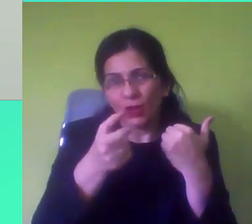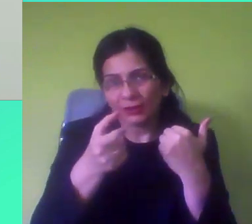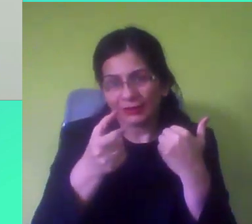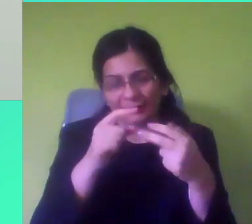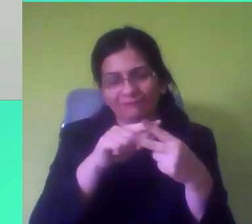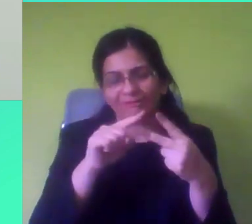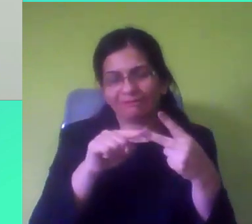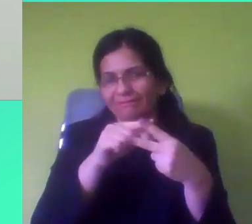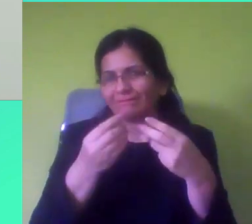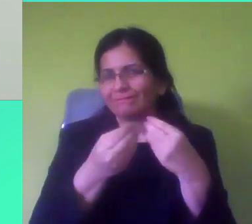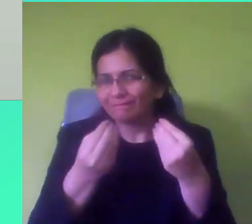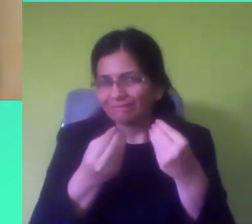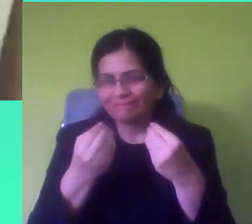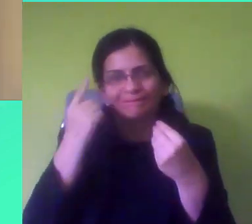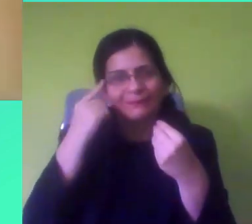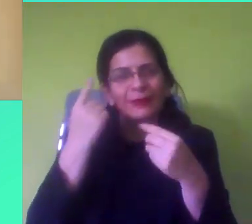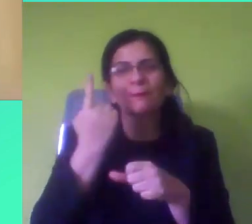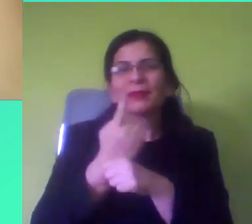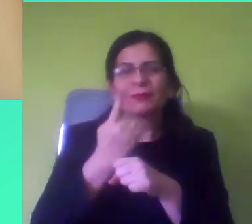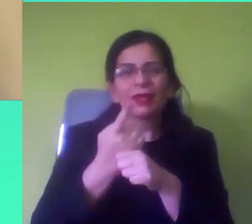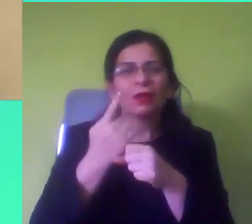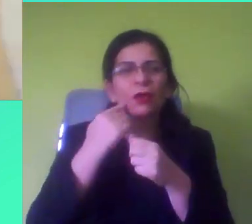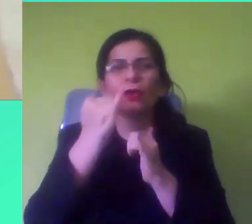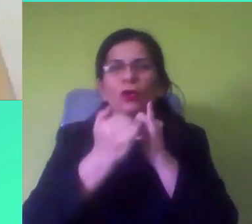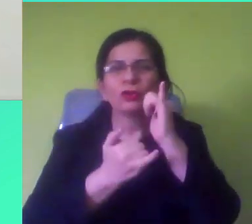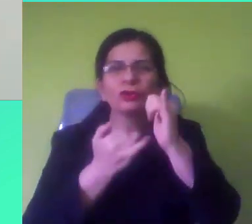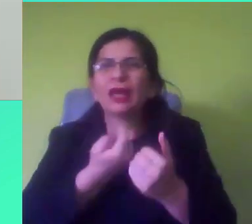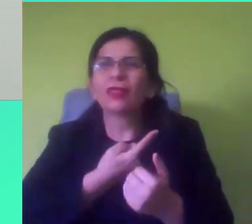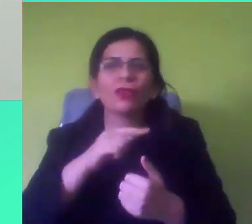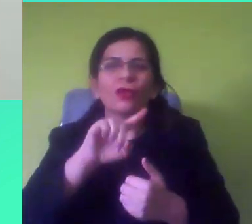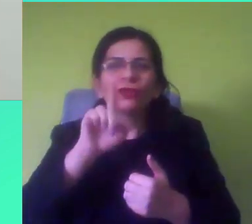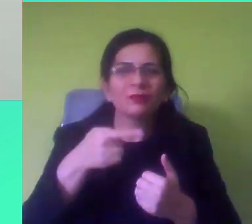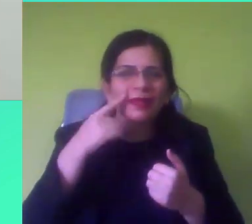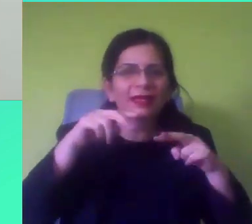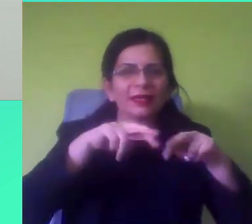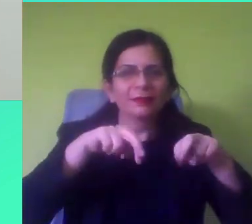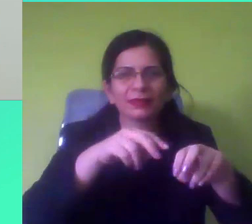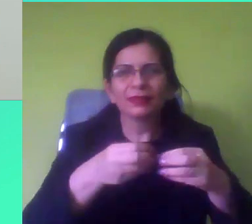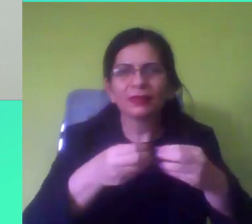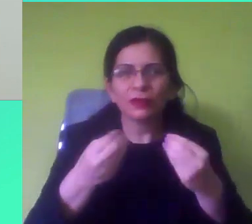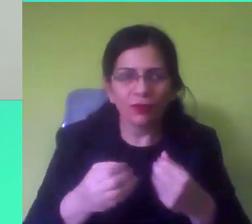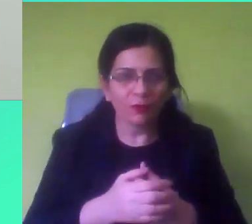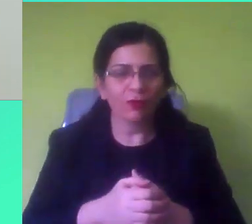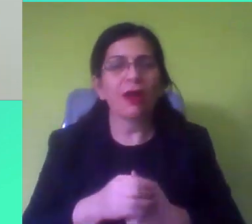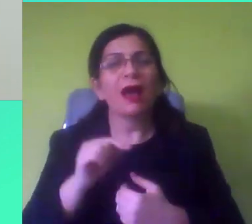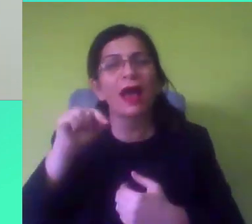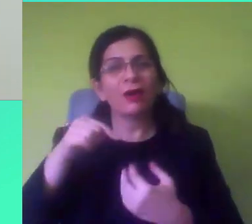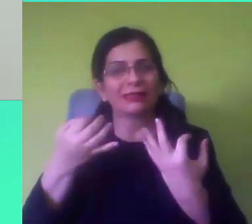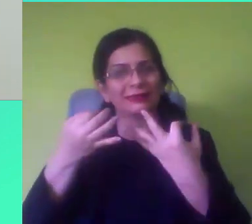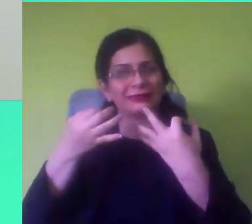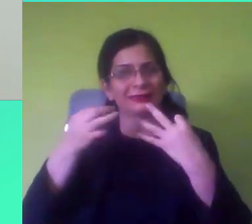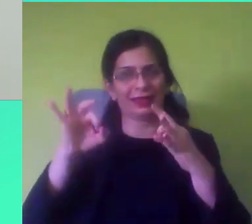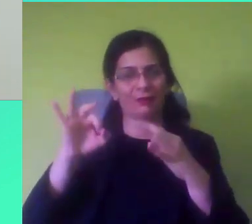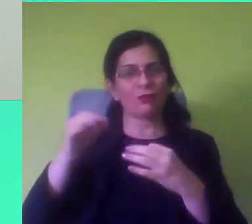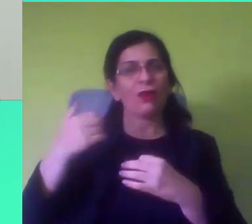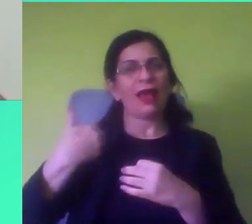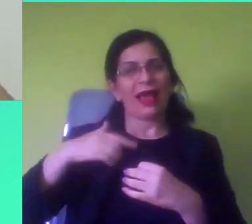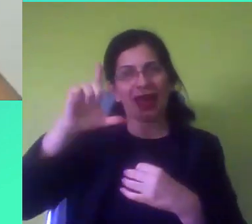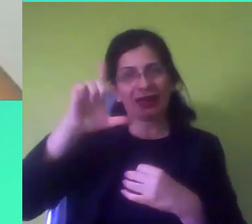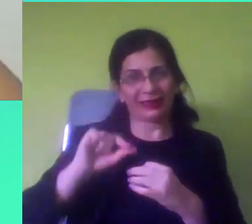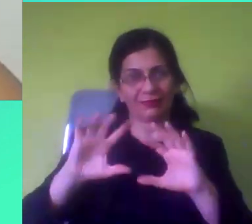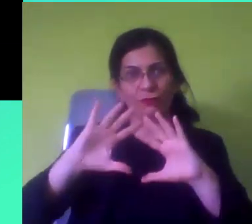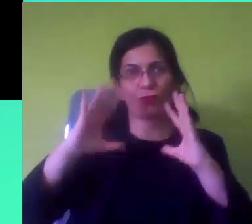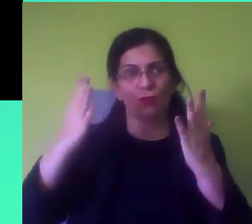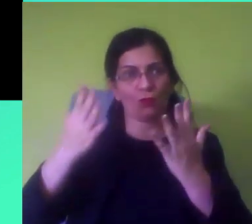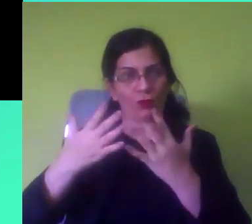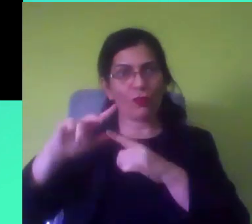necesitamos saber es, bueno, ¿cómo hacemos? ¿Cómo vamos a hacer este inventario? Gracias a la gran cantidad de satélites que hay dando vueltas alrededor de la